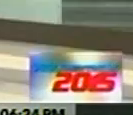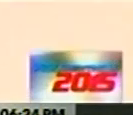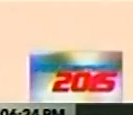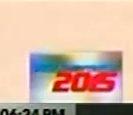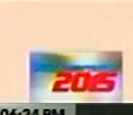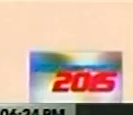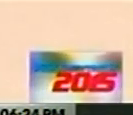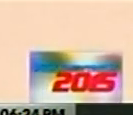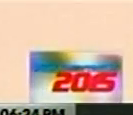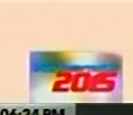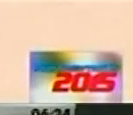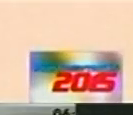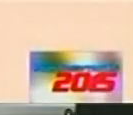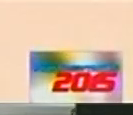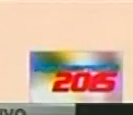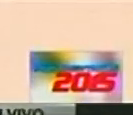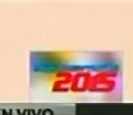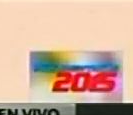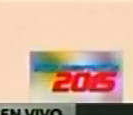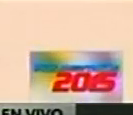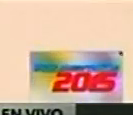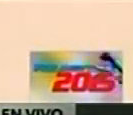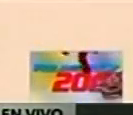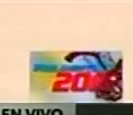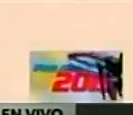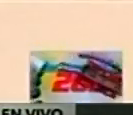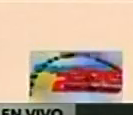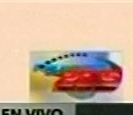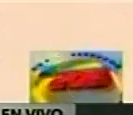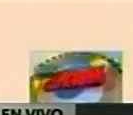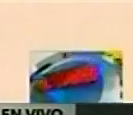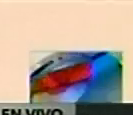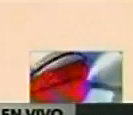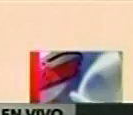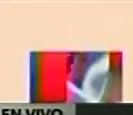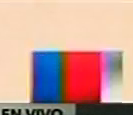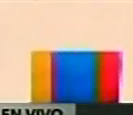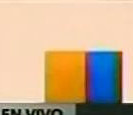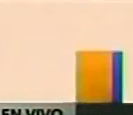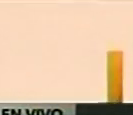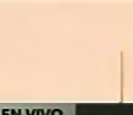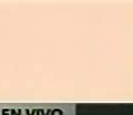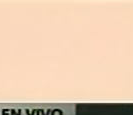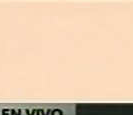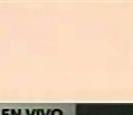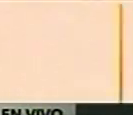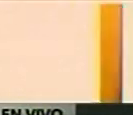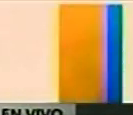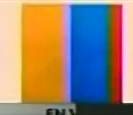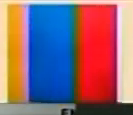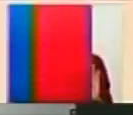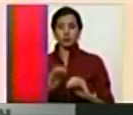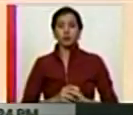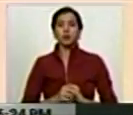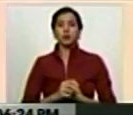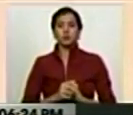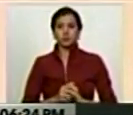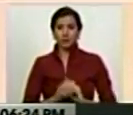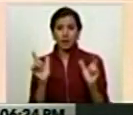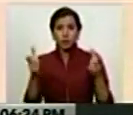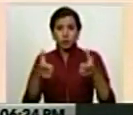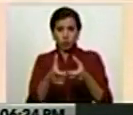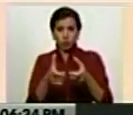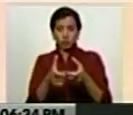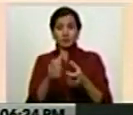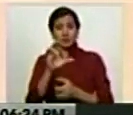a través de los medios de comunicación social, sin haber yo sido parte de una sesión del Consejo Nacional